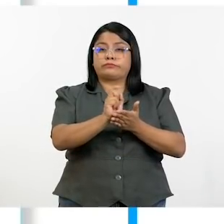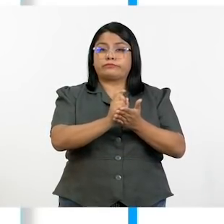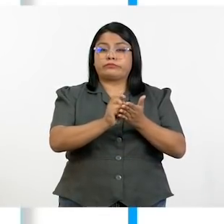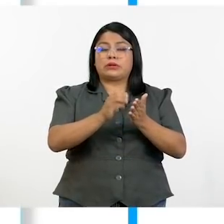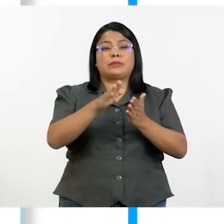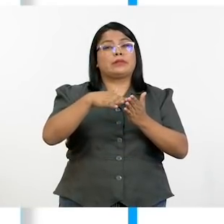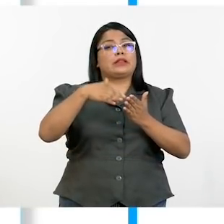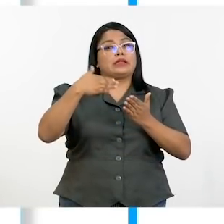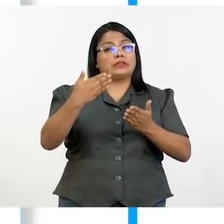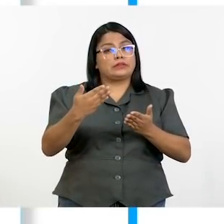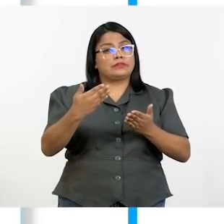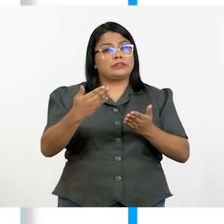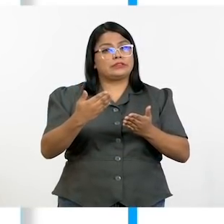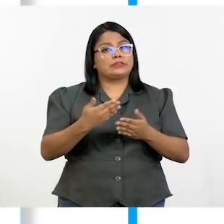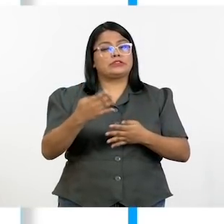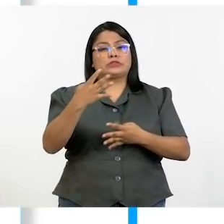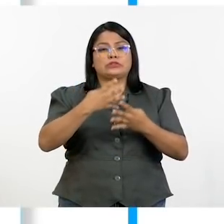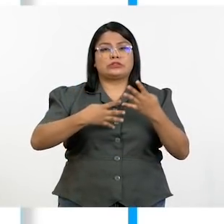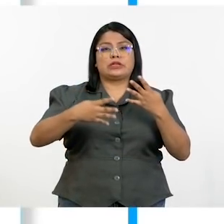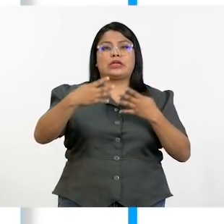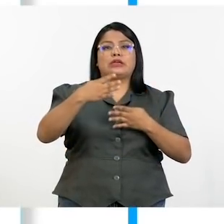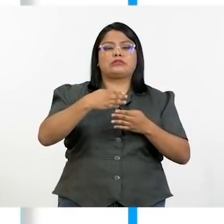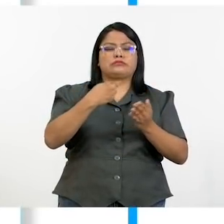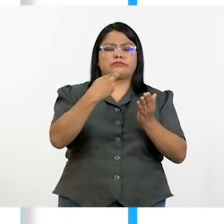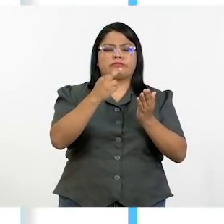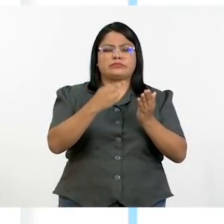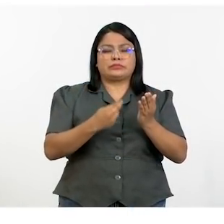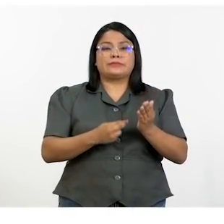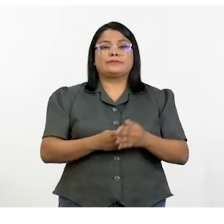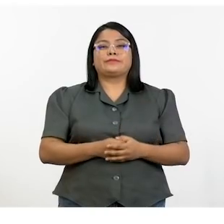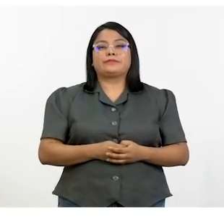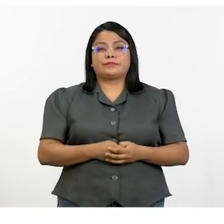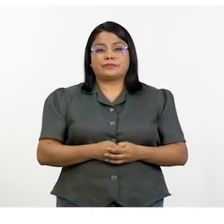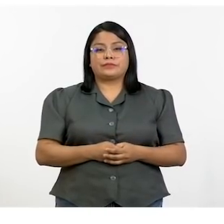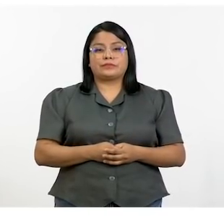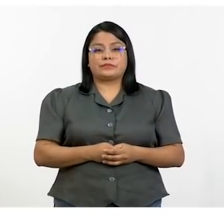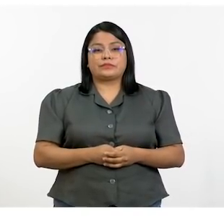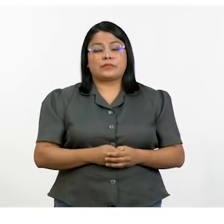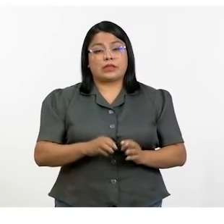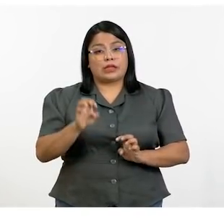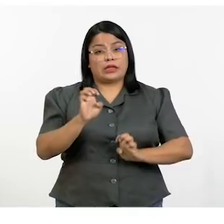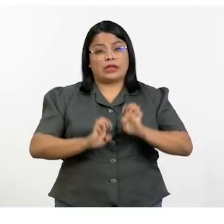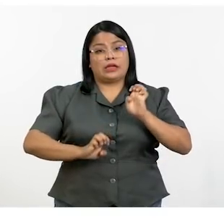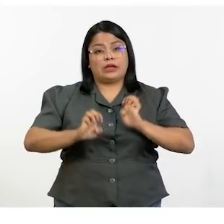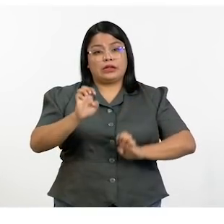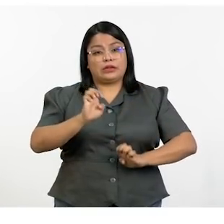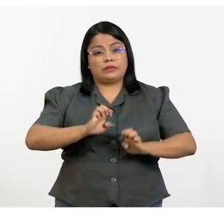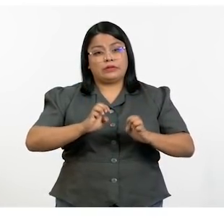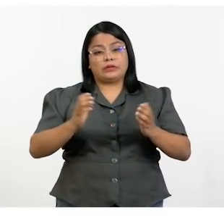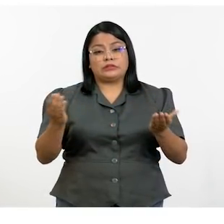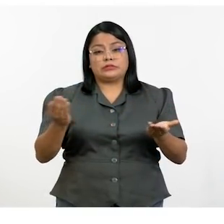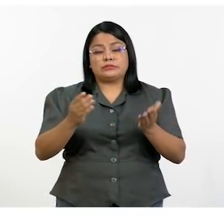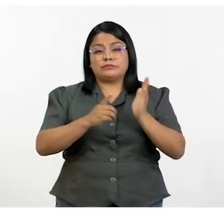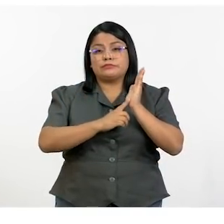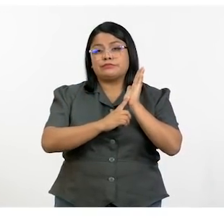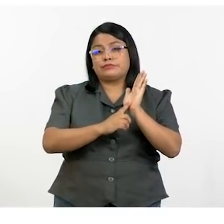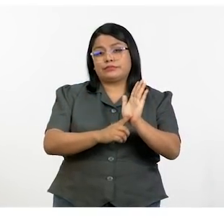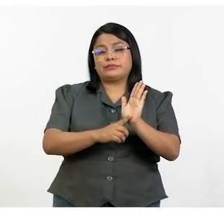escritura, planificación, textualización, revisión. Para la evaluación